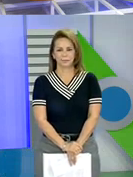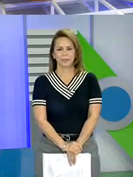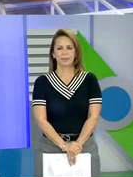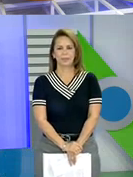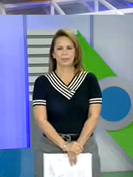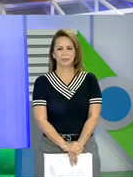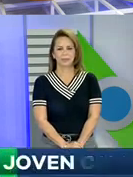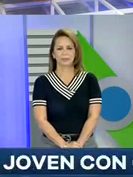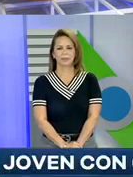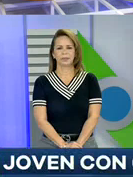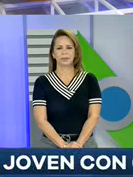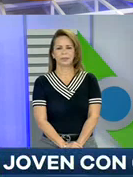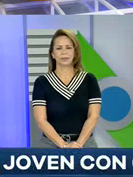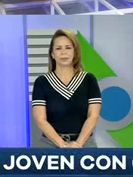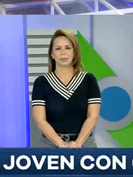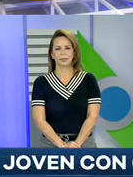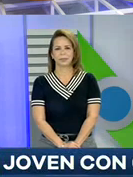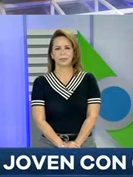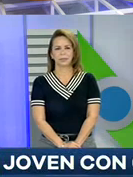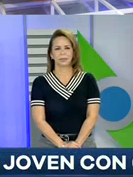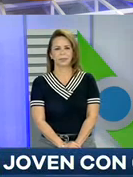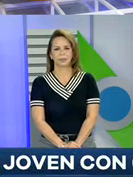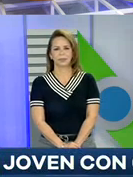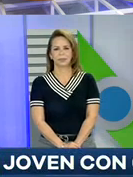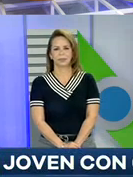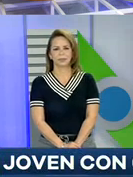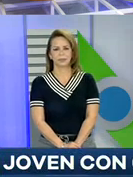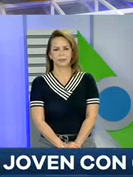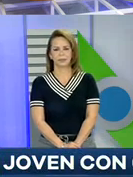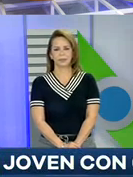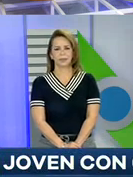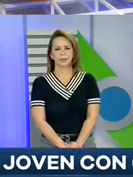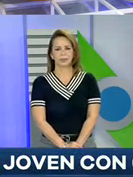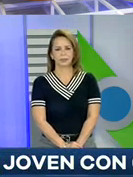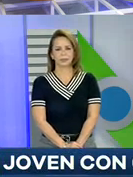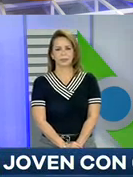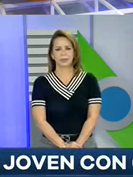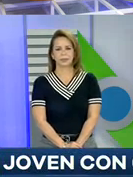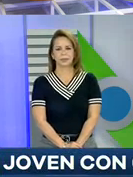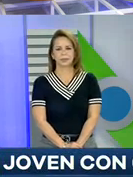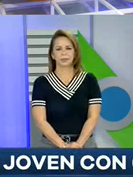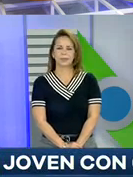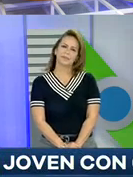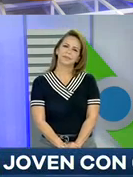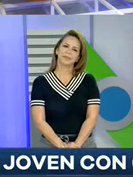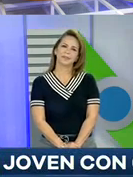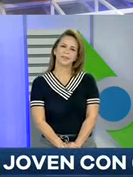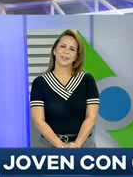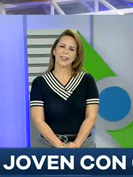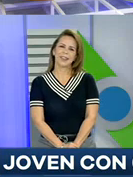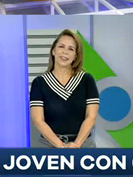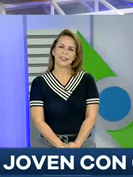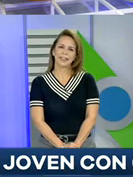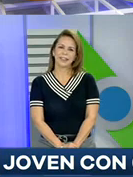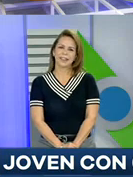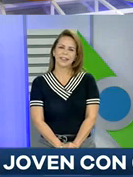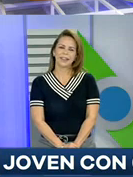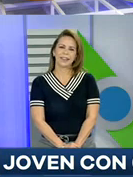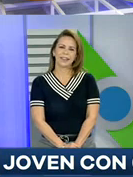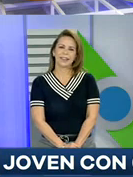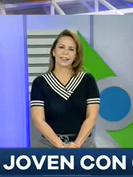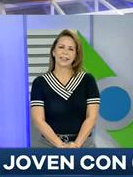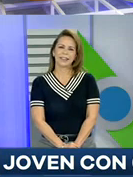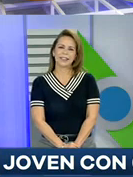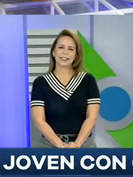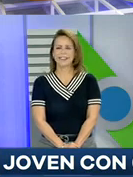no está ahí siempre, perenne, permanentemente, hasta llegar a los objetivos. Qué buen ejemplo, y ojalá que lo puedan replicar muchos niños y adolescentes de acá